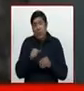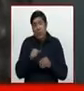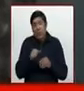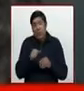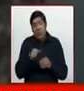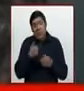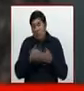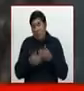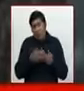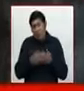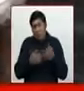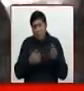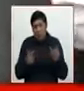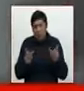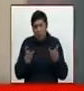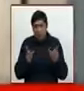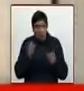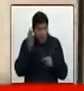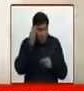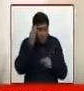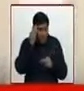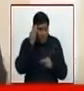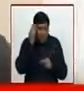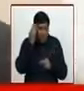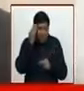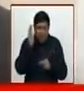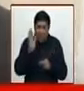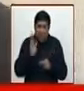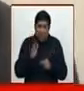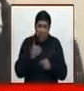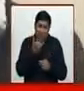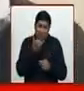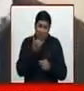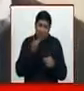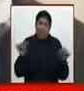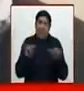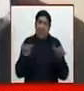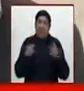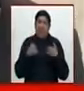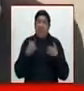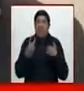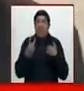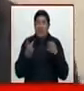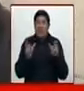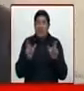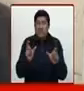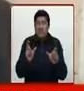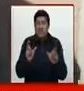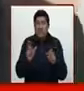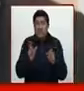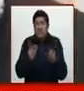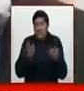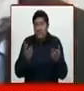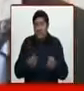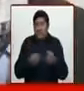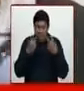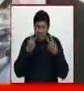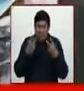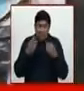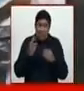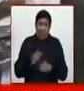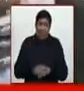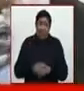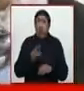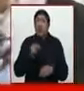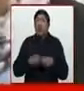¿Y en las dos? Sí, tengo las dos. ¿Usted está enterado? No, bueno, la verdad no estoy enterado, pero igual tengo las dos papeletas para proveer. Para como prever.